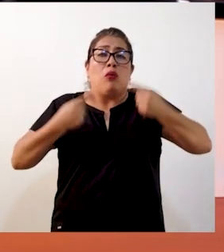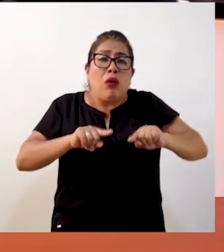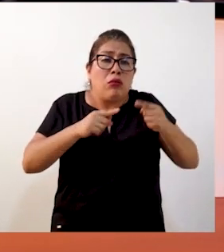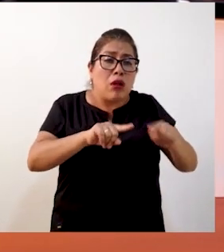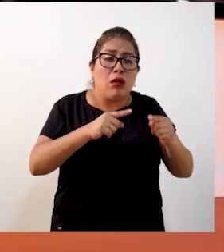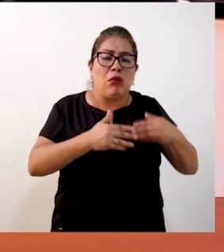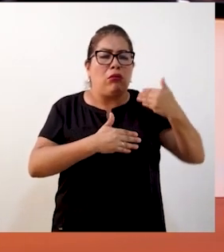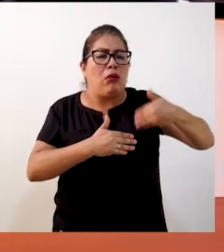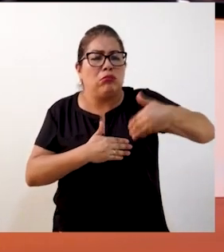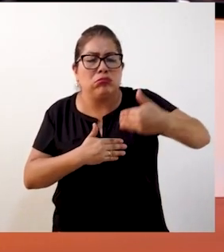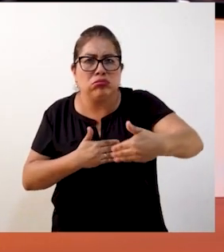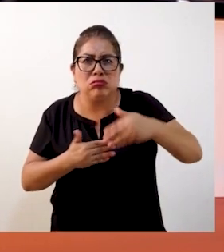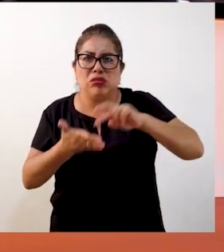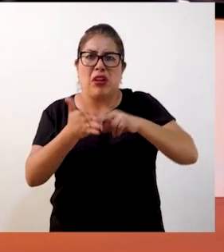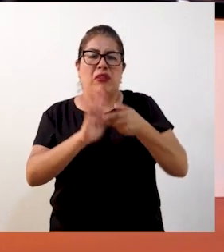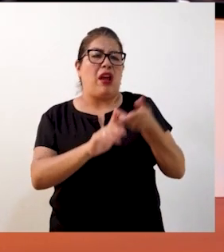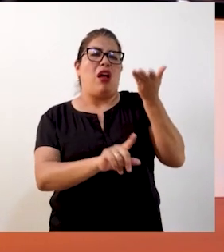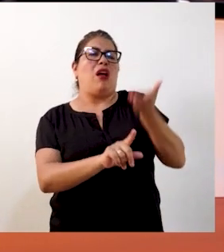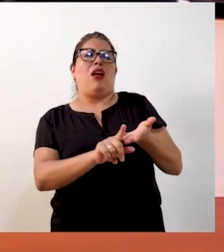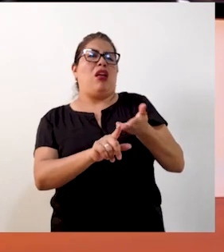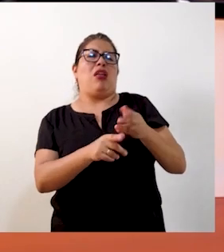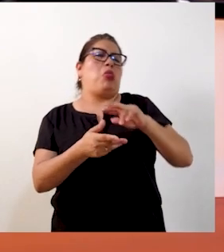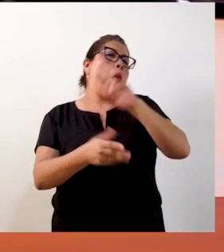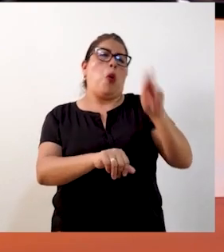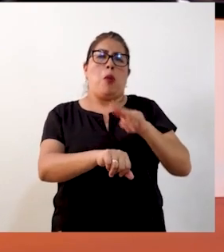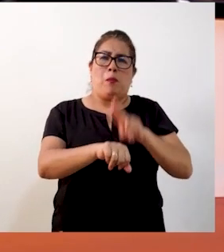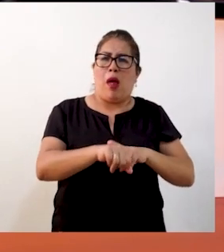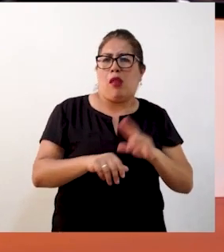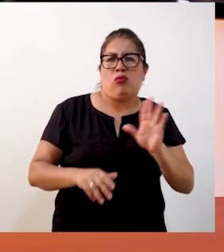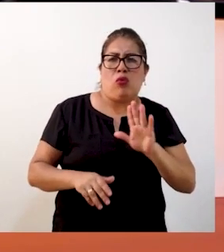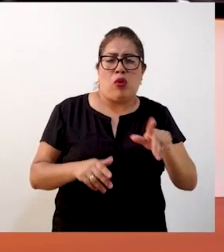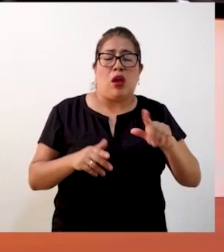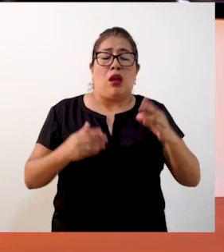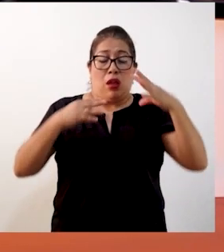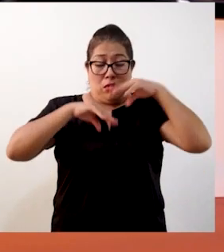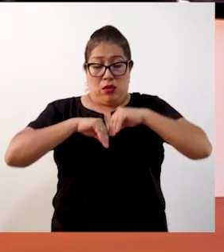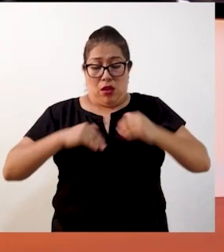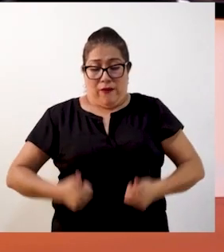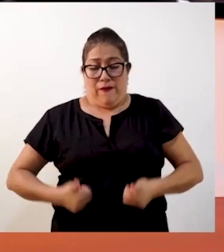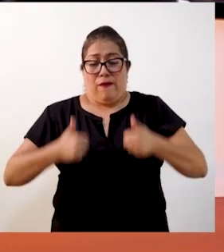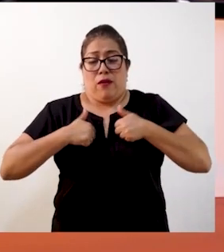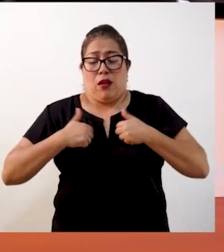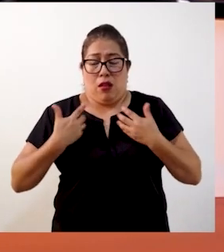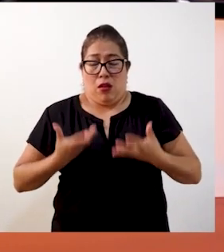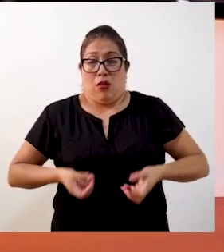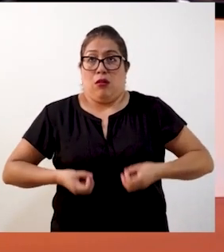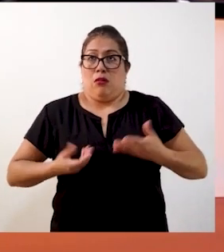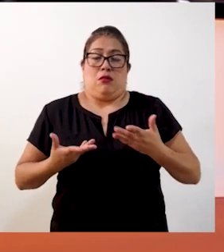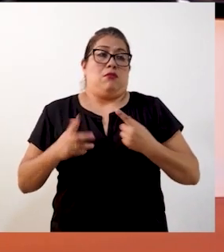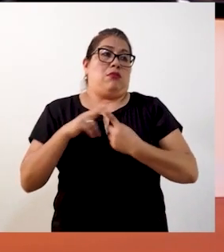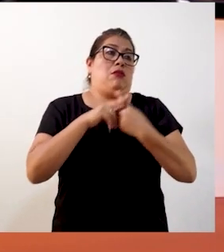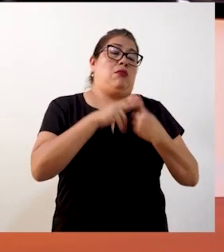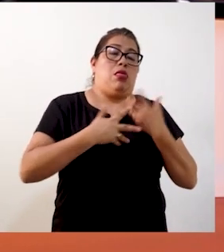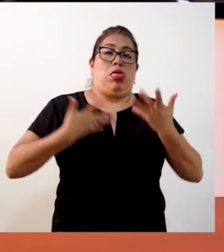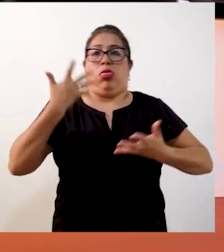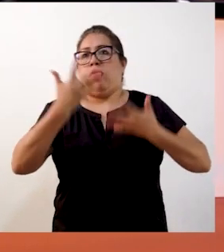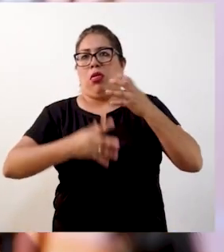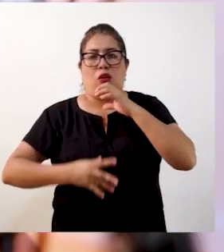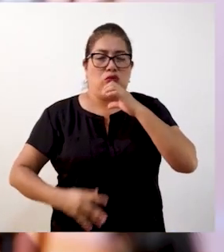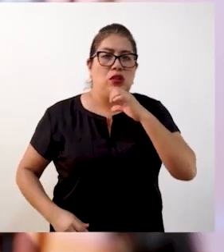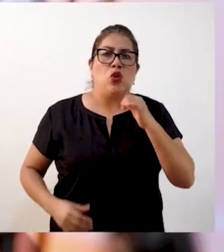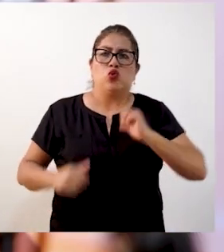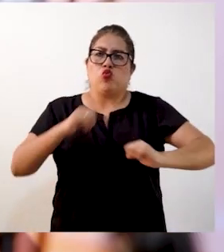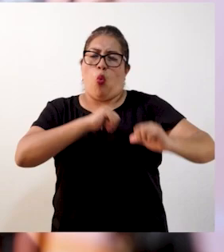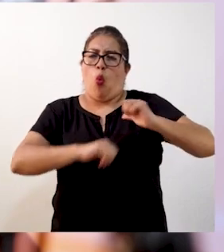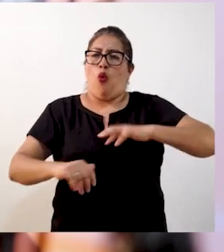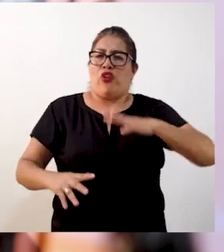sean frecuentes no los hace normales. Son problemas que alteran la calidad de vida de todas las personas adultas mayores que lo padecen.